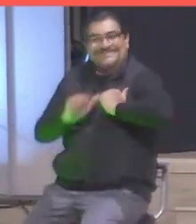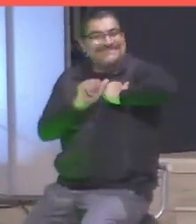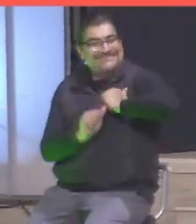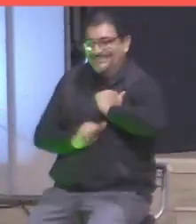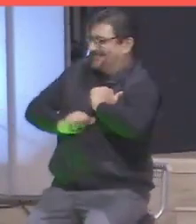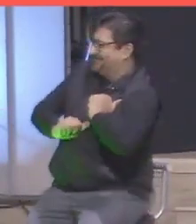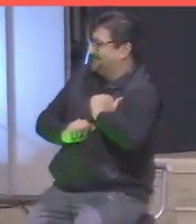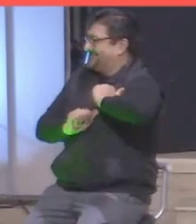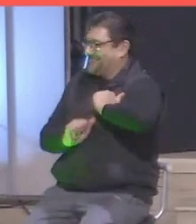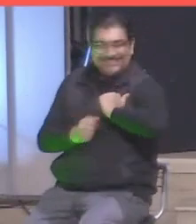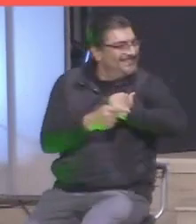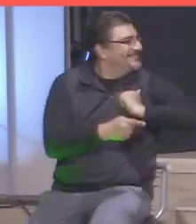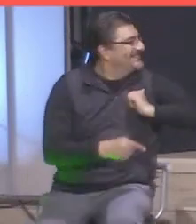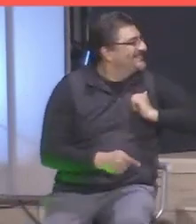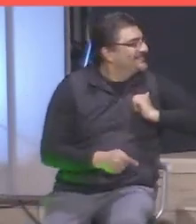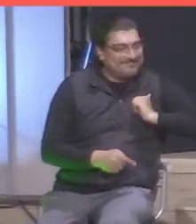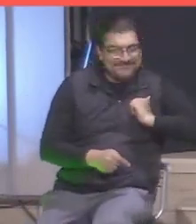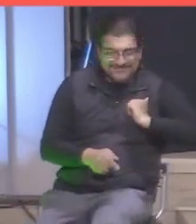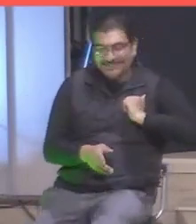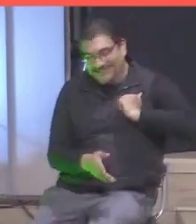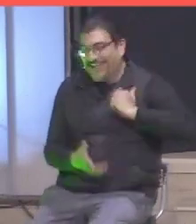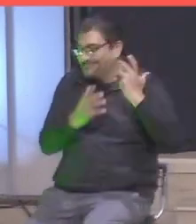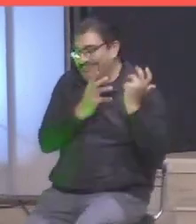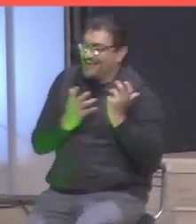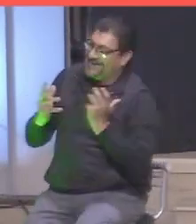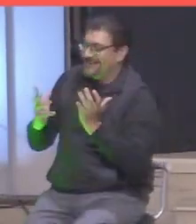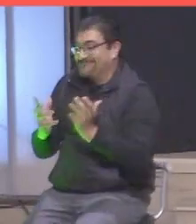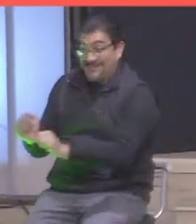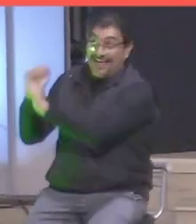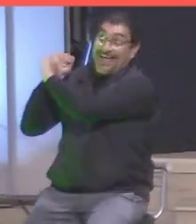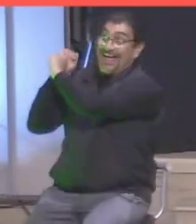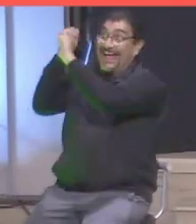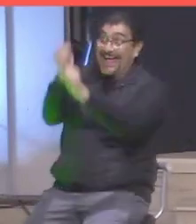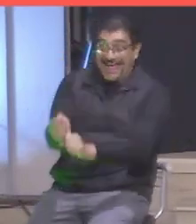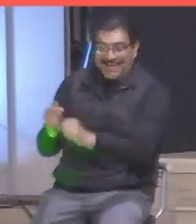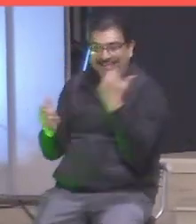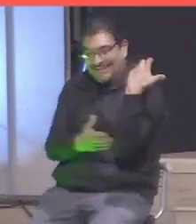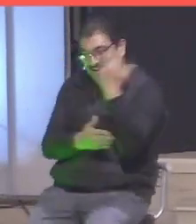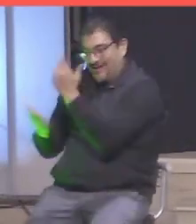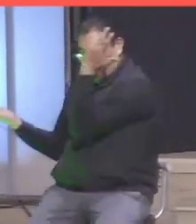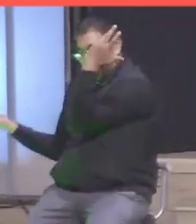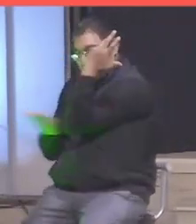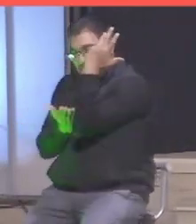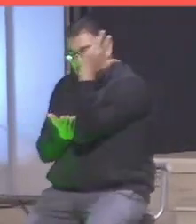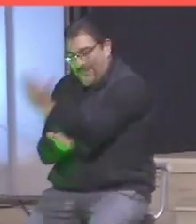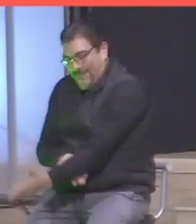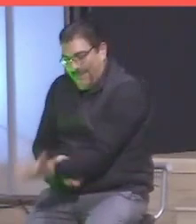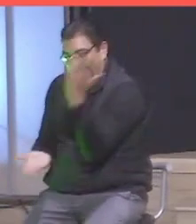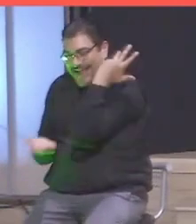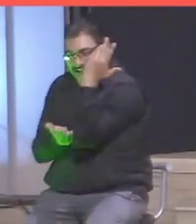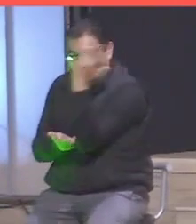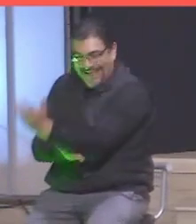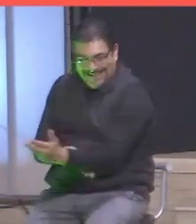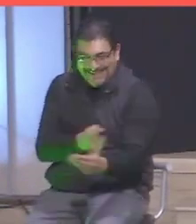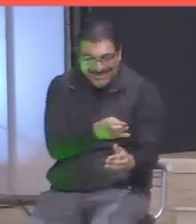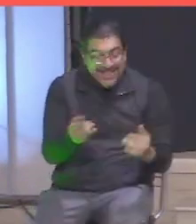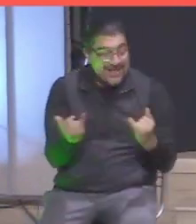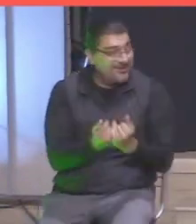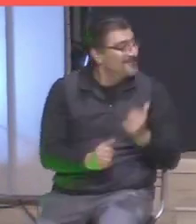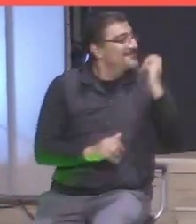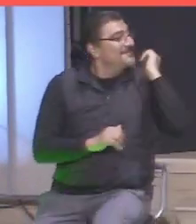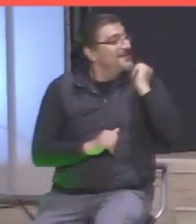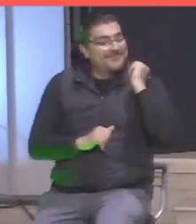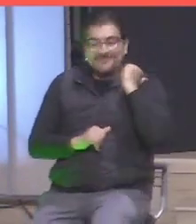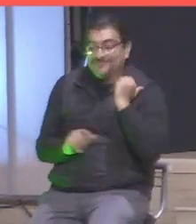a a ver yo sé que algunos tuvieron infancia Pero es a